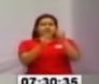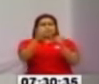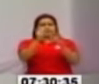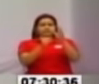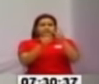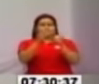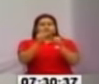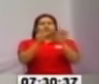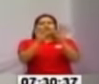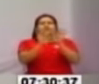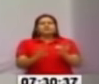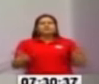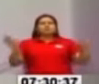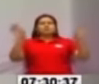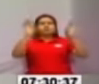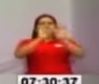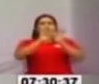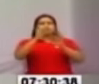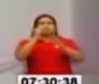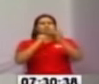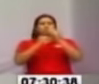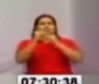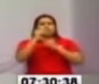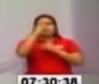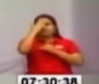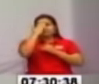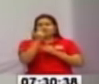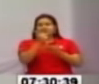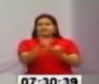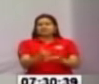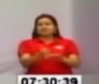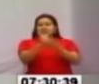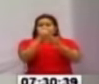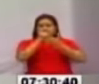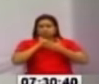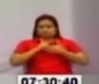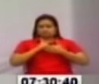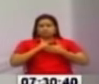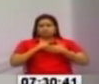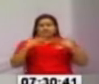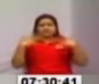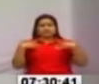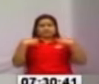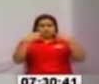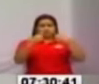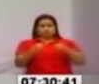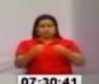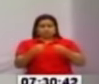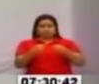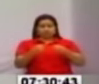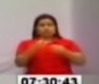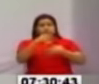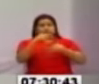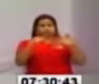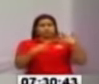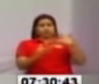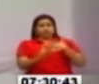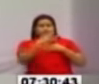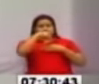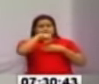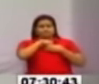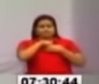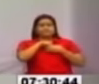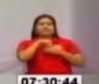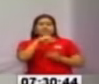son importantísimos en esta fase porque nos aportan proteínas y nos aportan también calcio y otros minerales importantes, especialmente